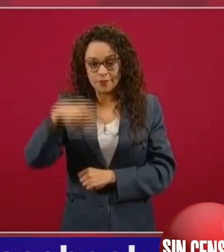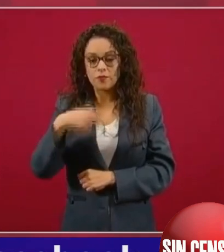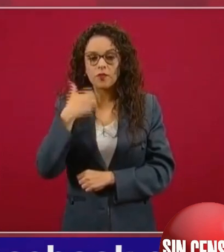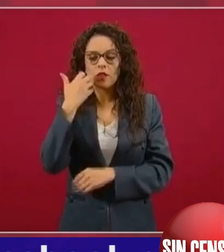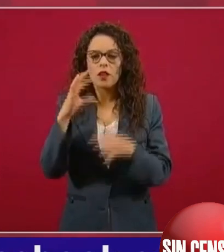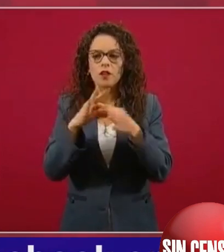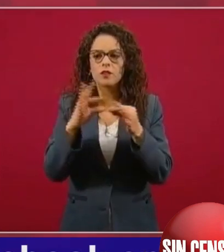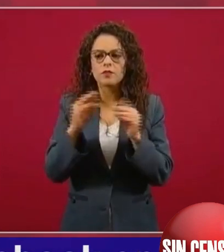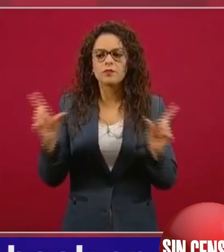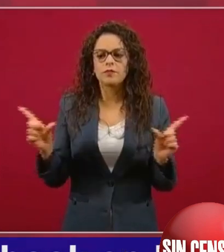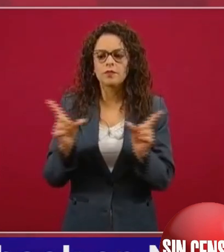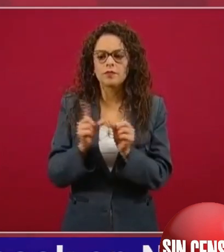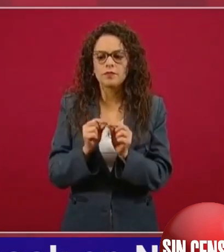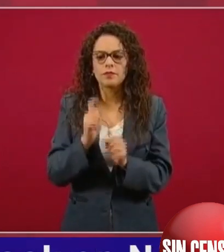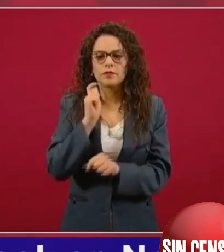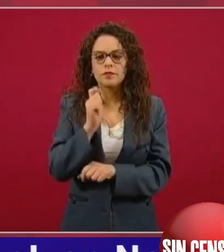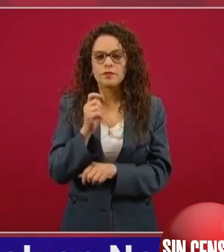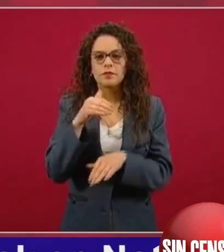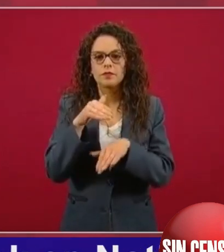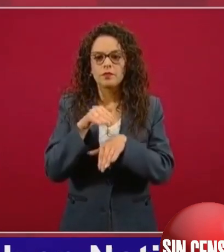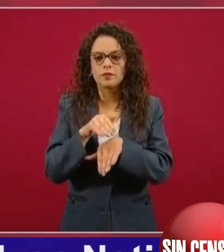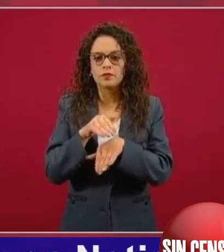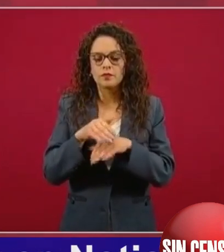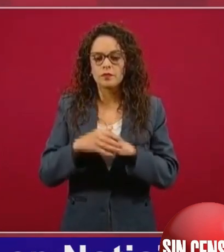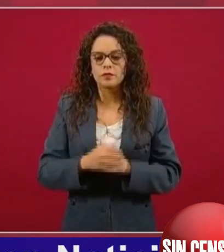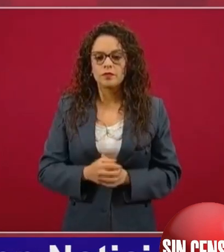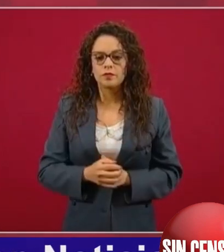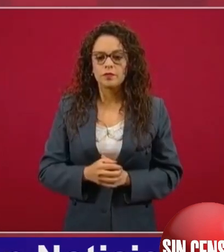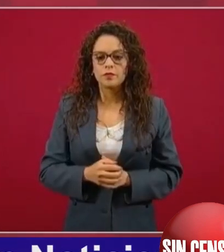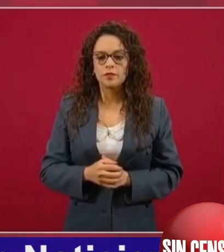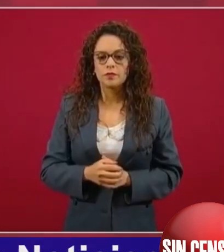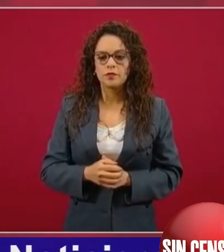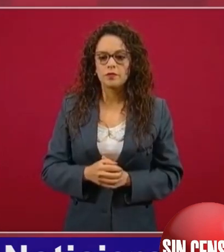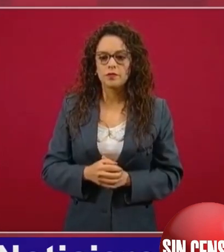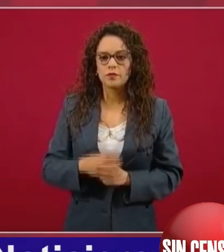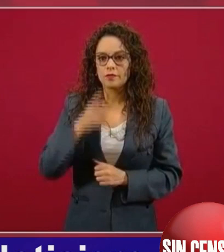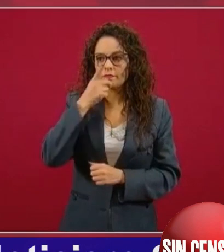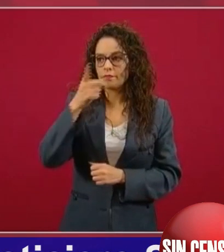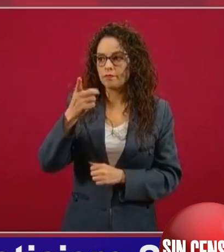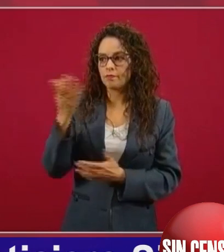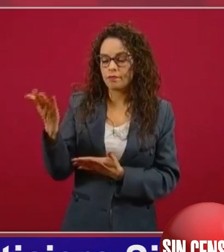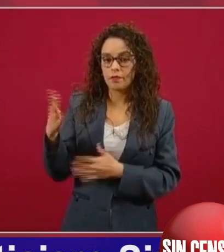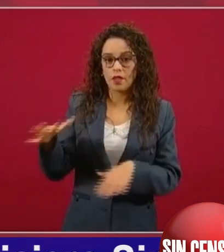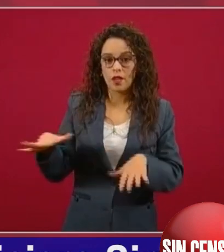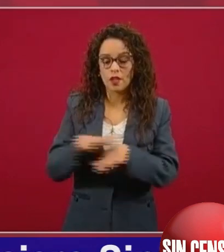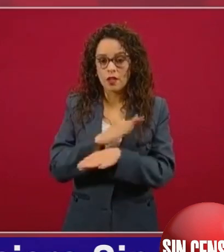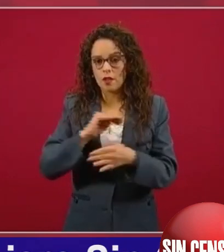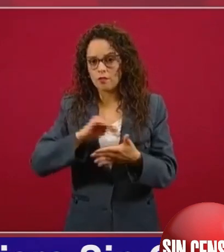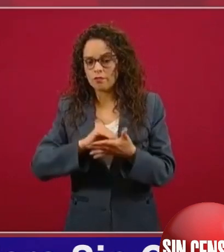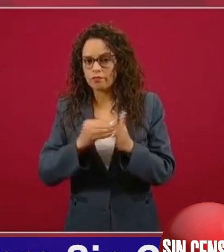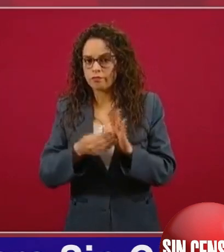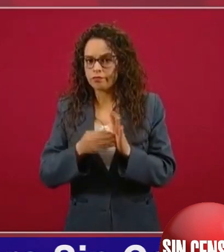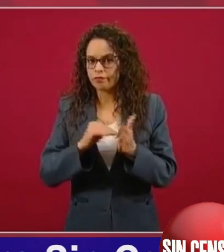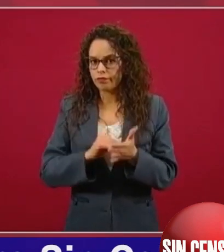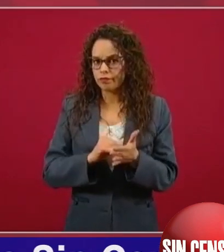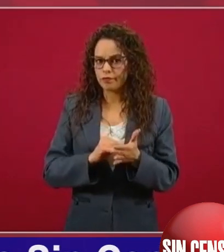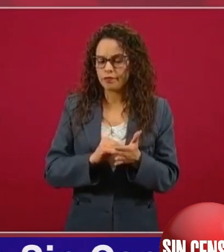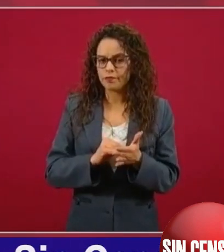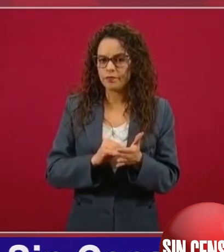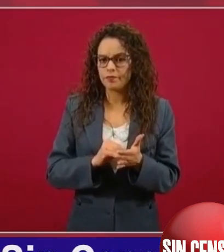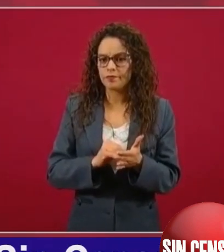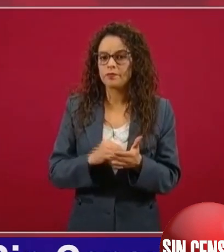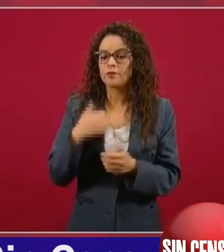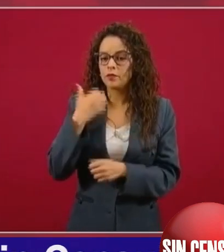de Querétaro, pero antes abordar lo que comentaba la compañera sobre cambios de estrategia, aclarando